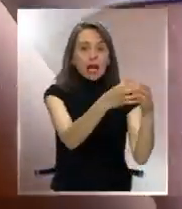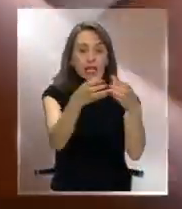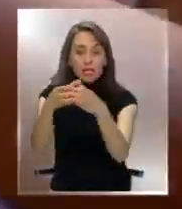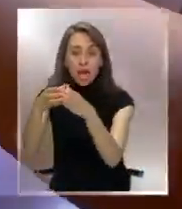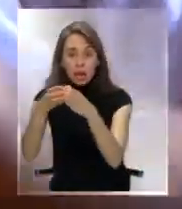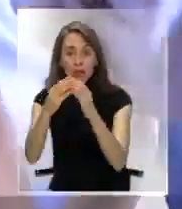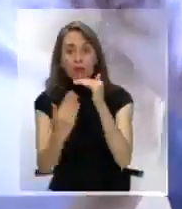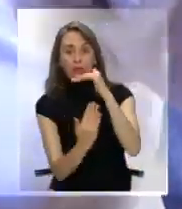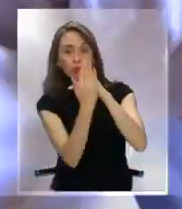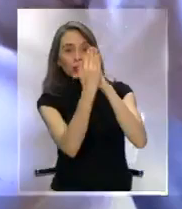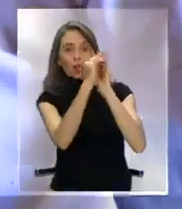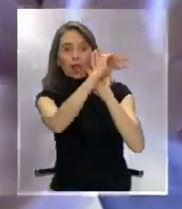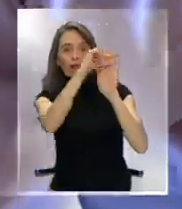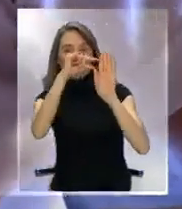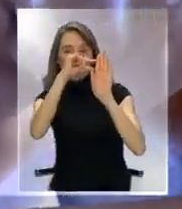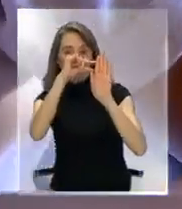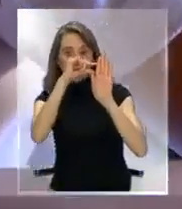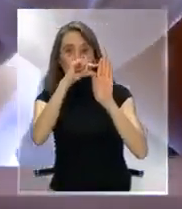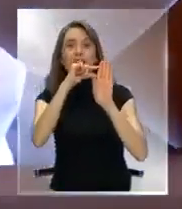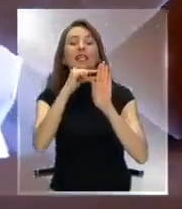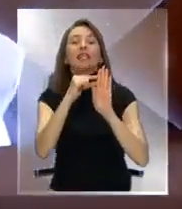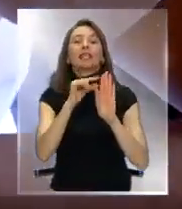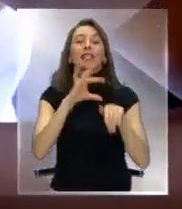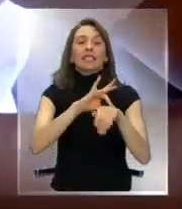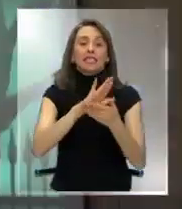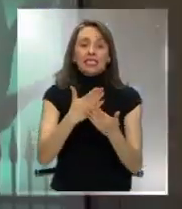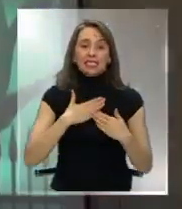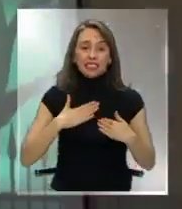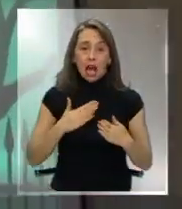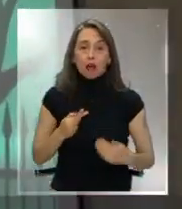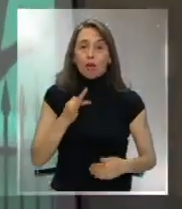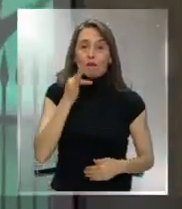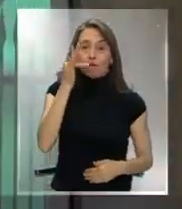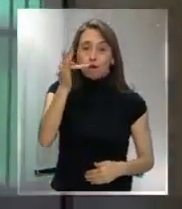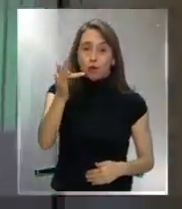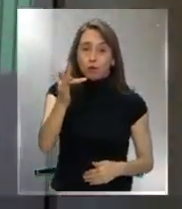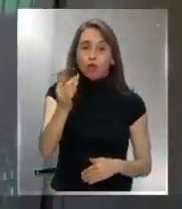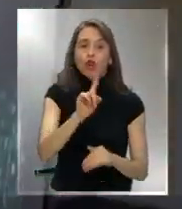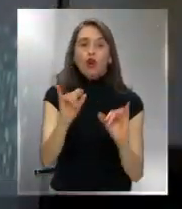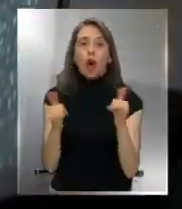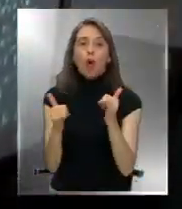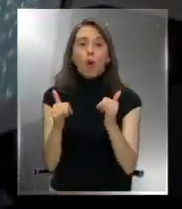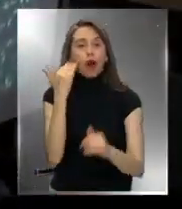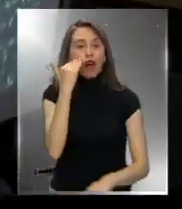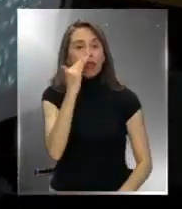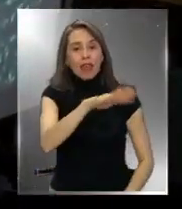consigna convencidos de que su salud y su futuro no son un juego de niños.